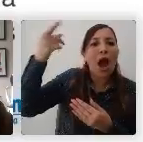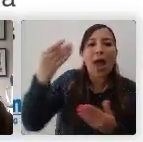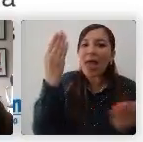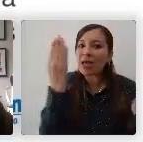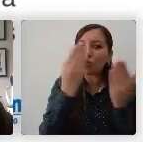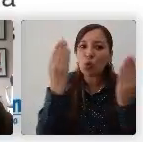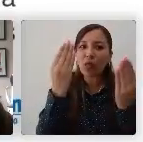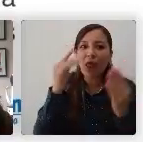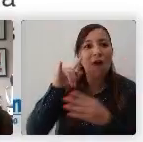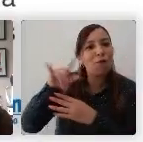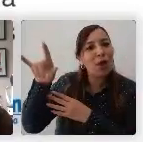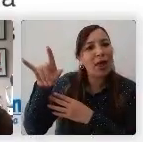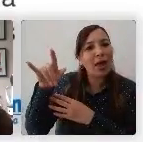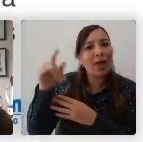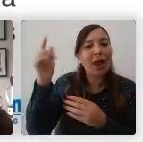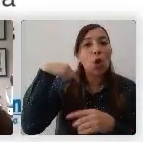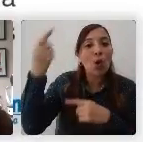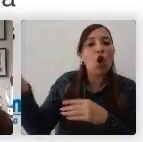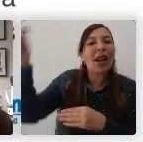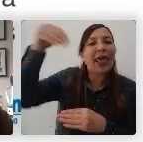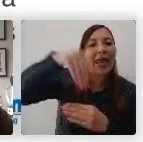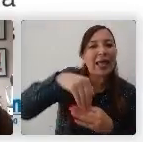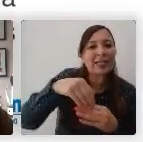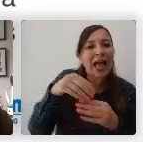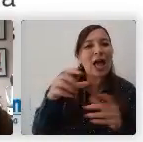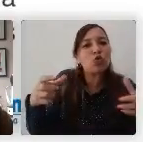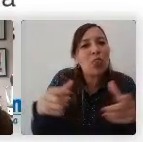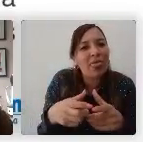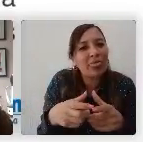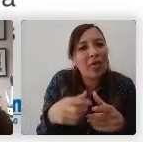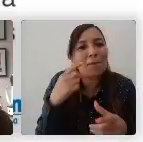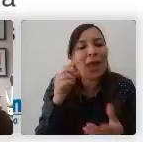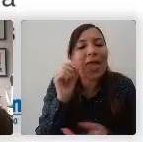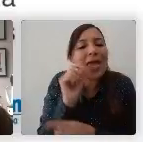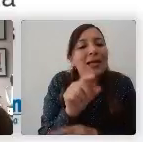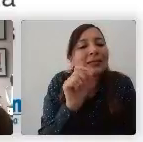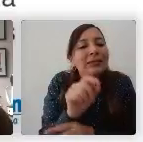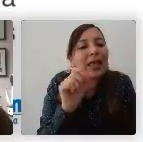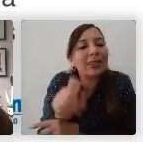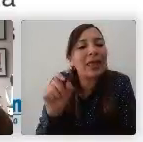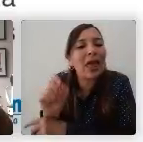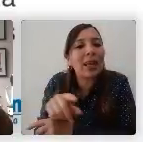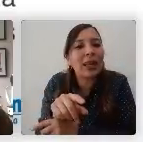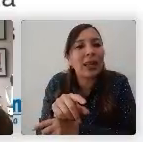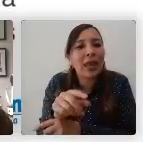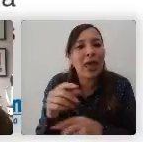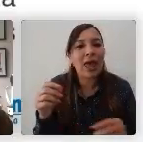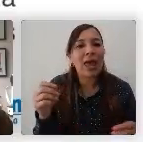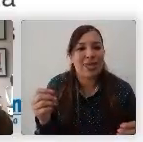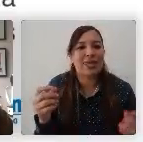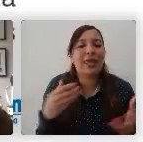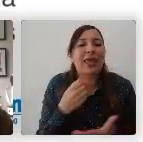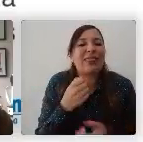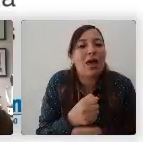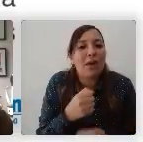ideas para potenciar este emprendimiento y eso es algo muy interesante si es que estamos hablando de turismo comunitario